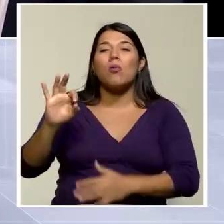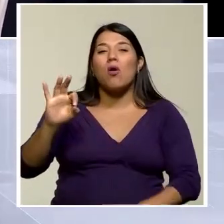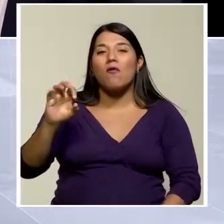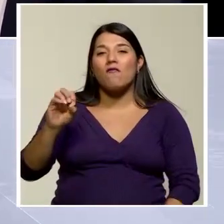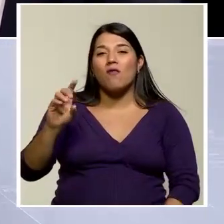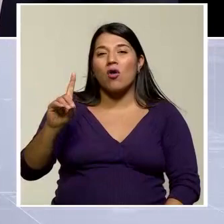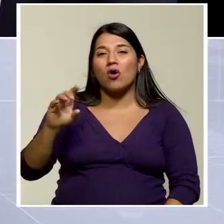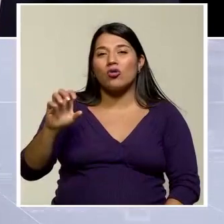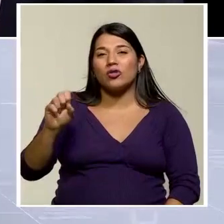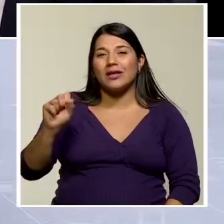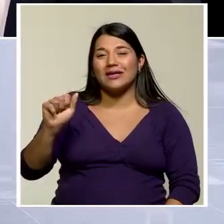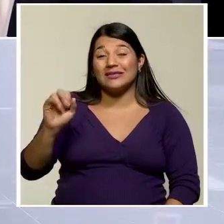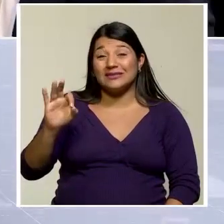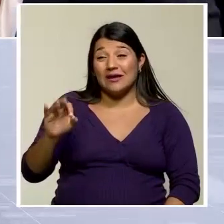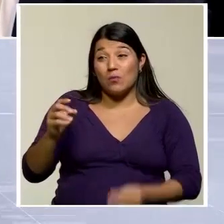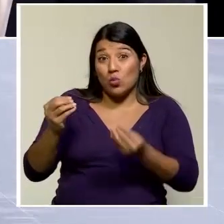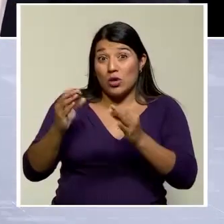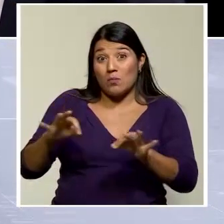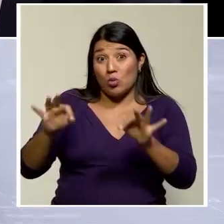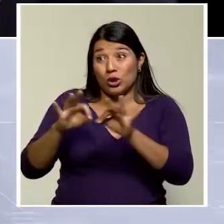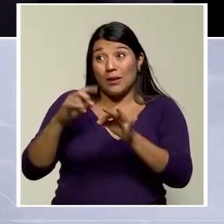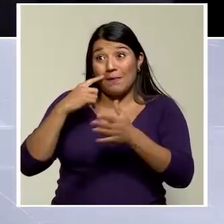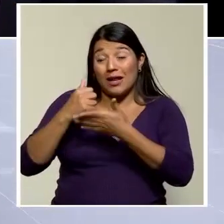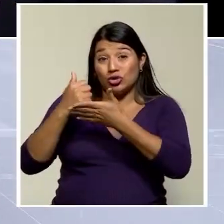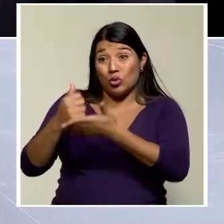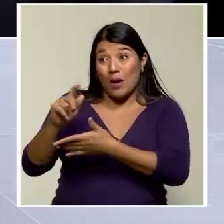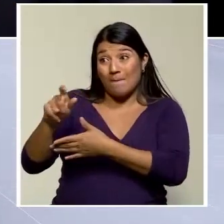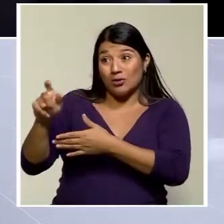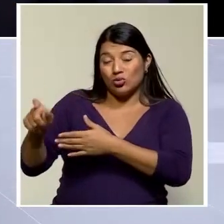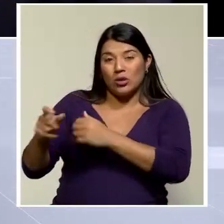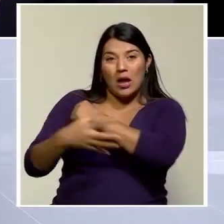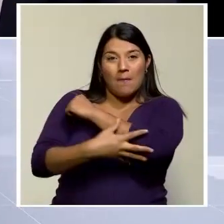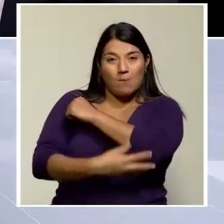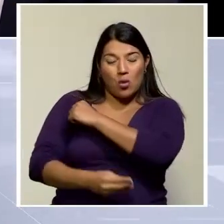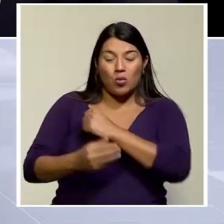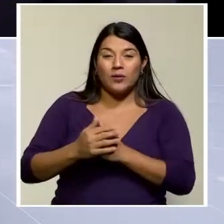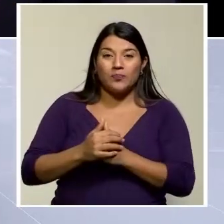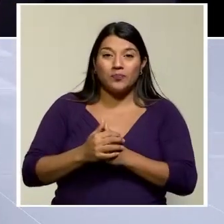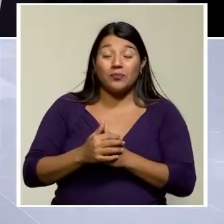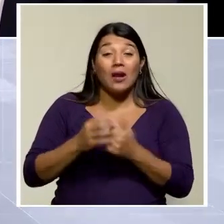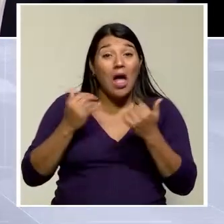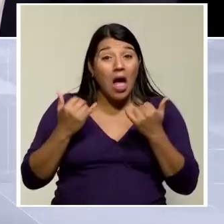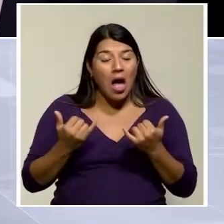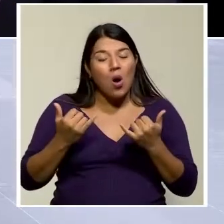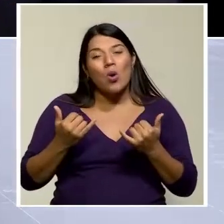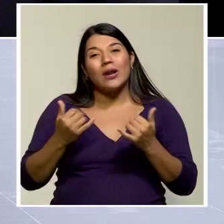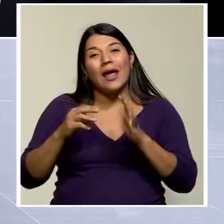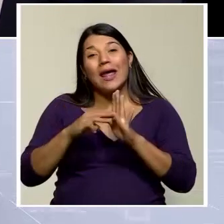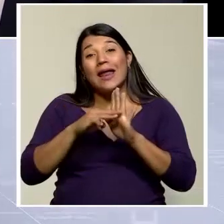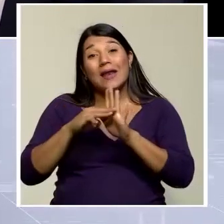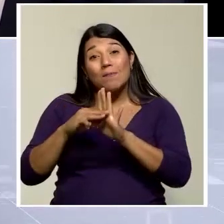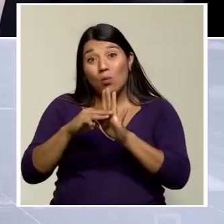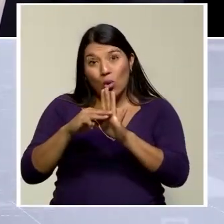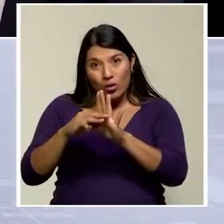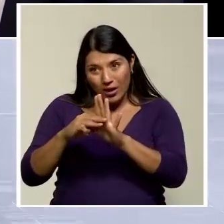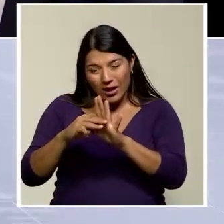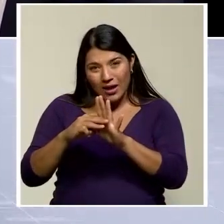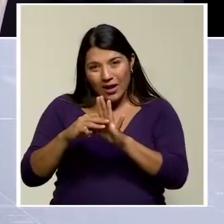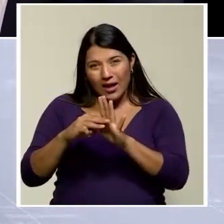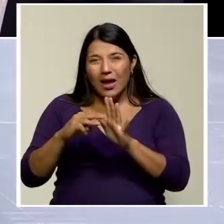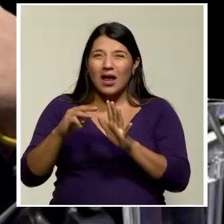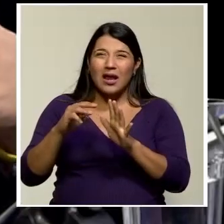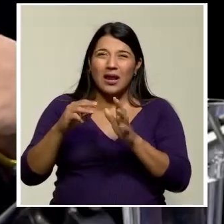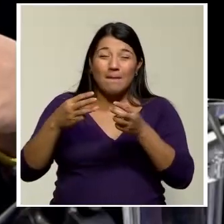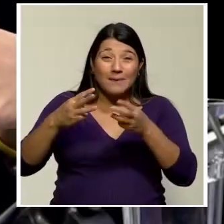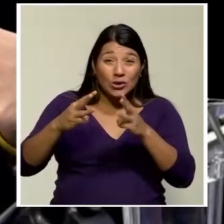para financiar el combate a la pobreza. Es cierto que hoy el modelo de recargo de planillas hay que